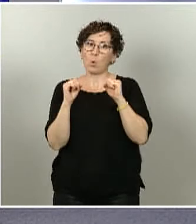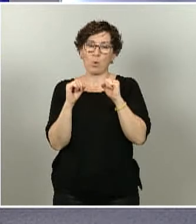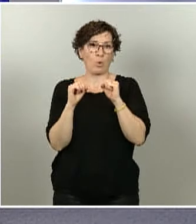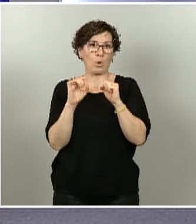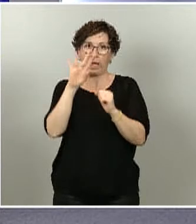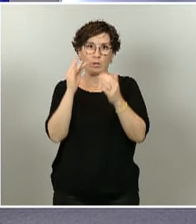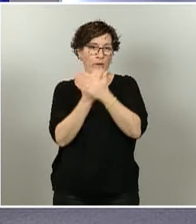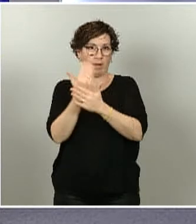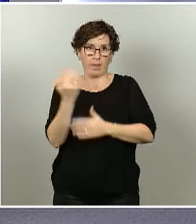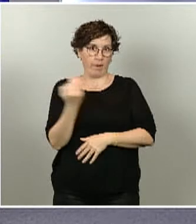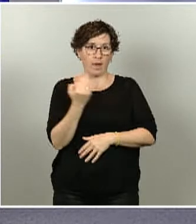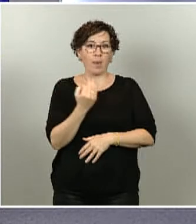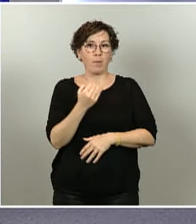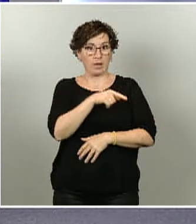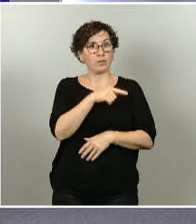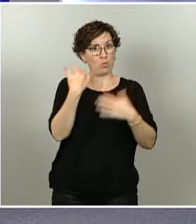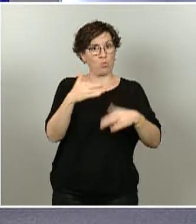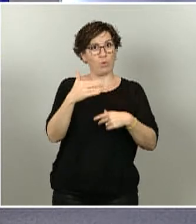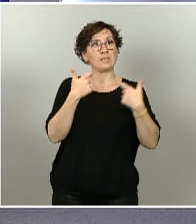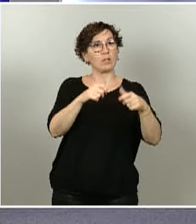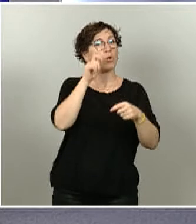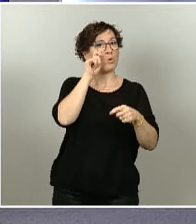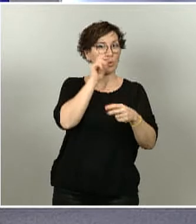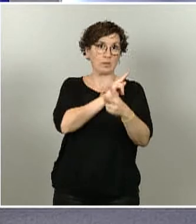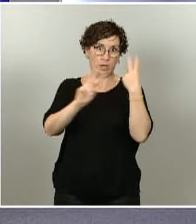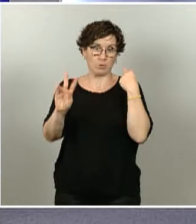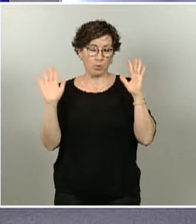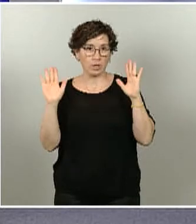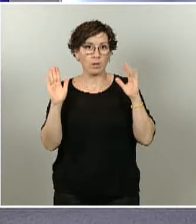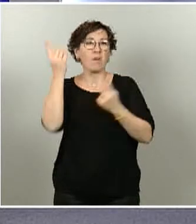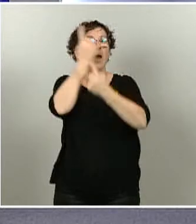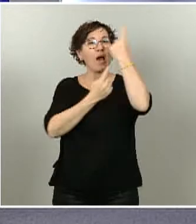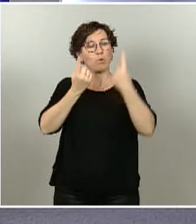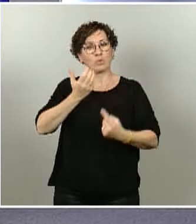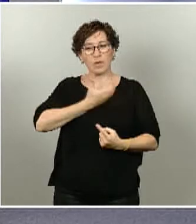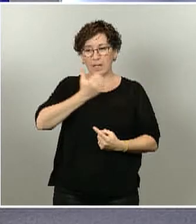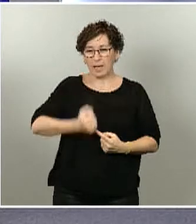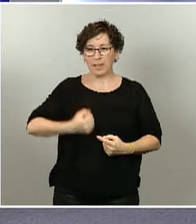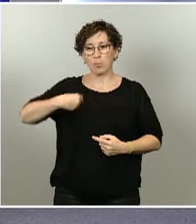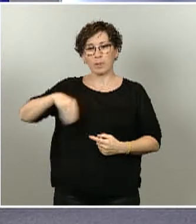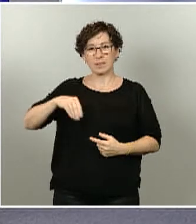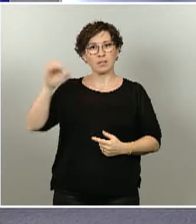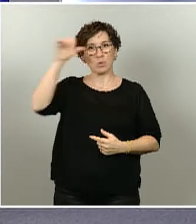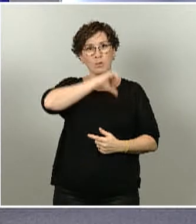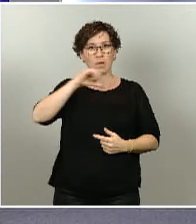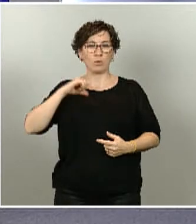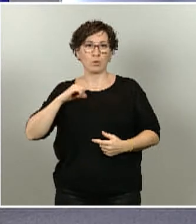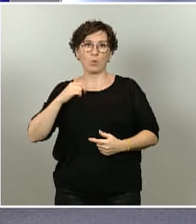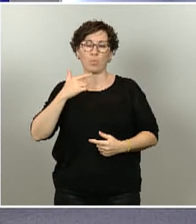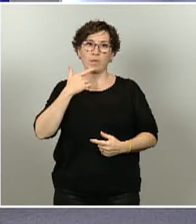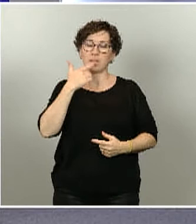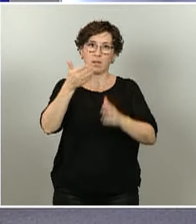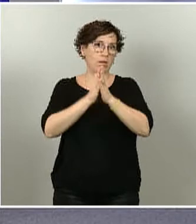sector turístico, y también algunos alcaldes y presidentes de comunidades autónomas están instando al Gobierno a modificar